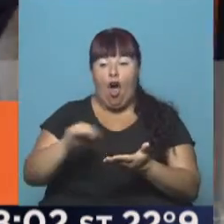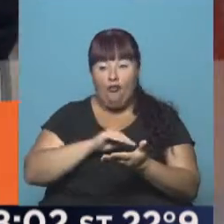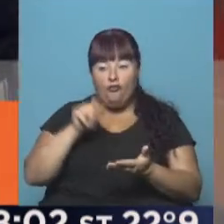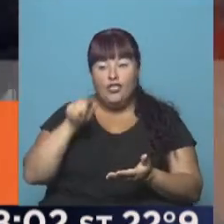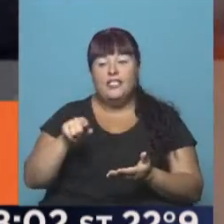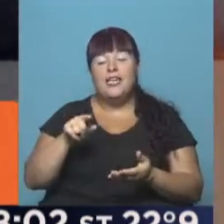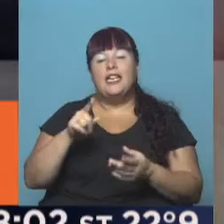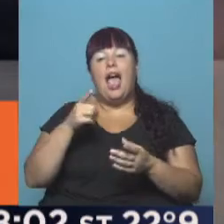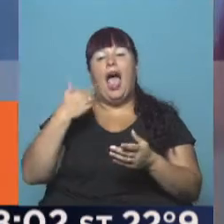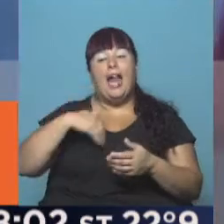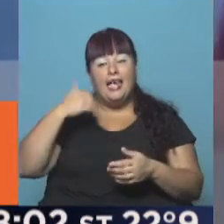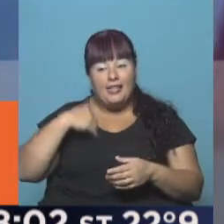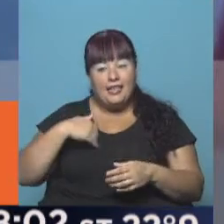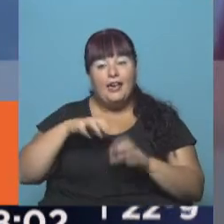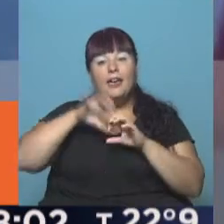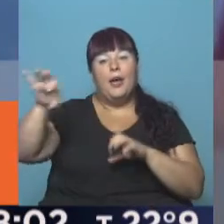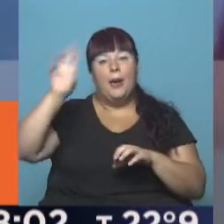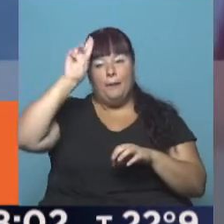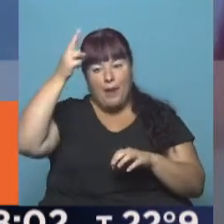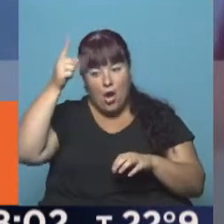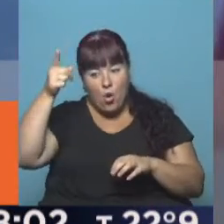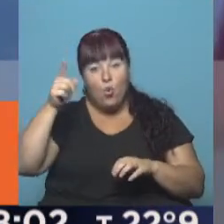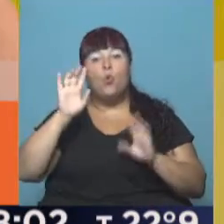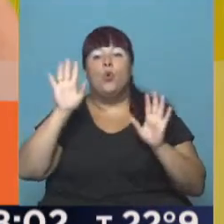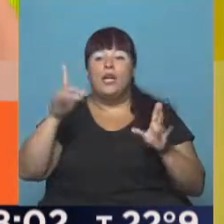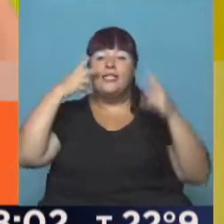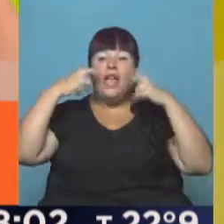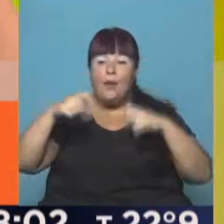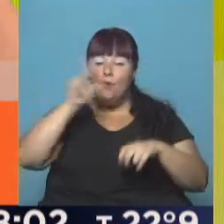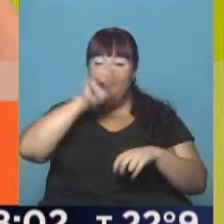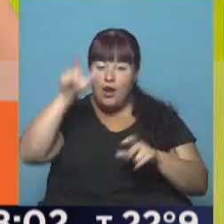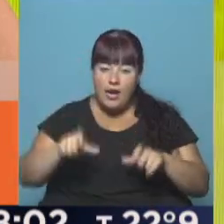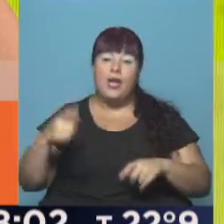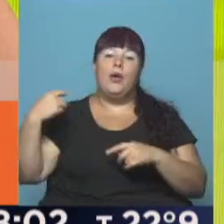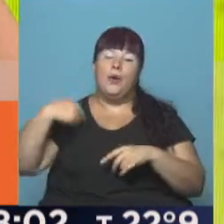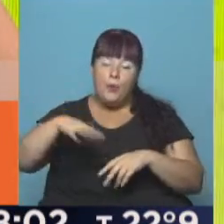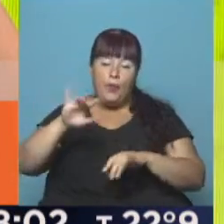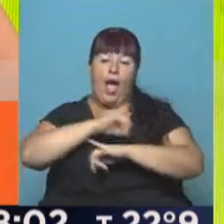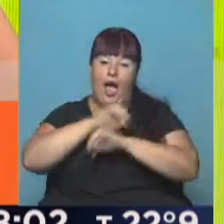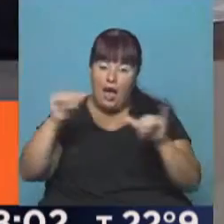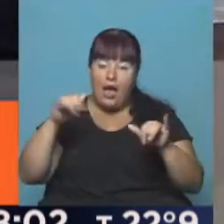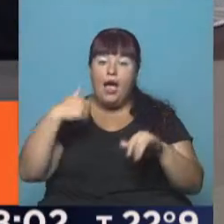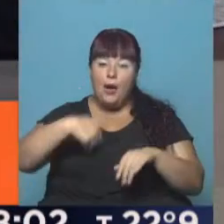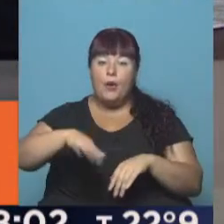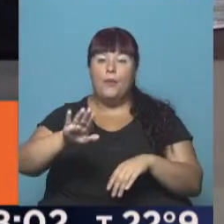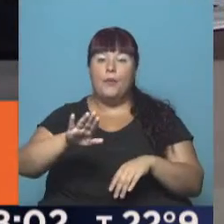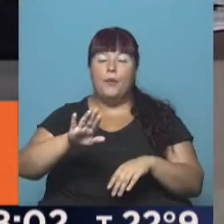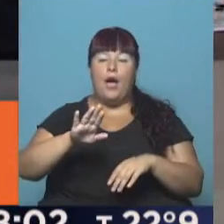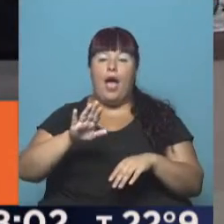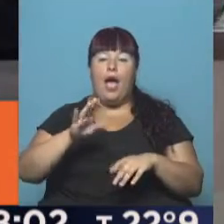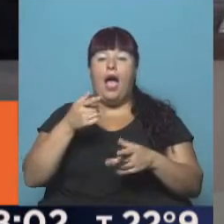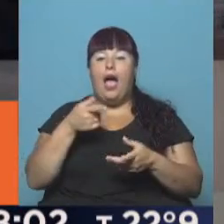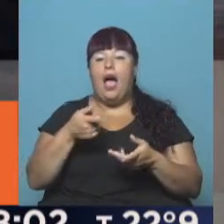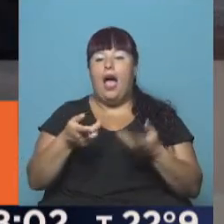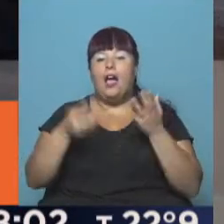atiende a Argentina está en Perú. Y esta investigadora ha anunciado que va a